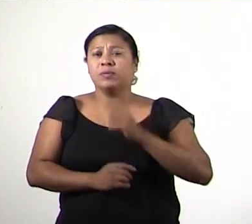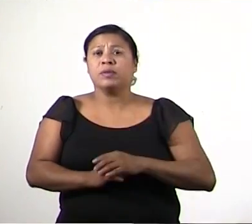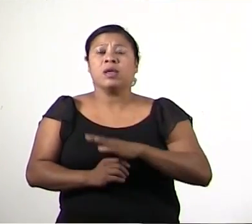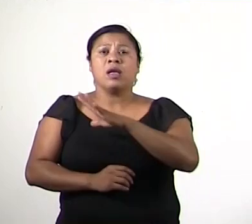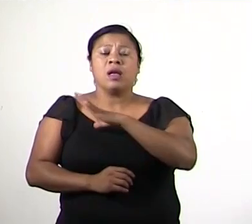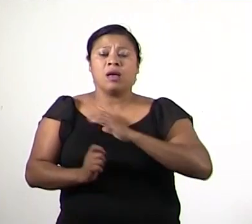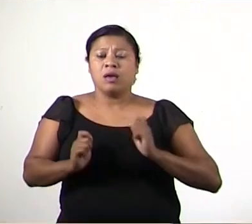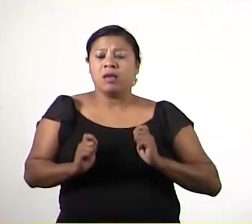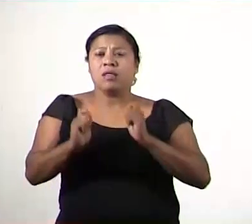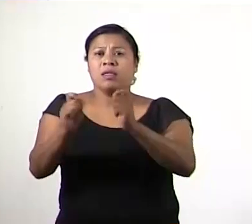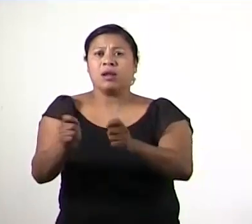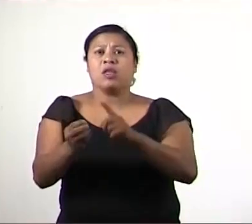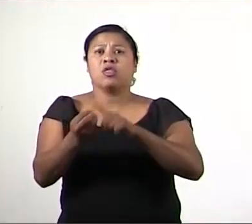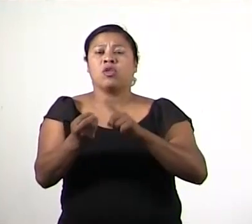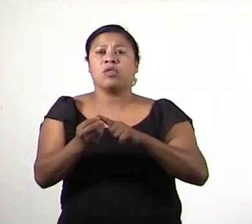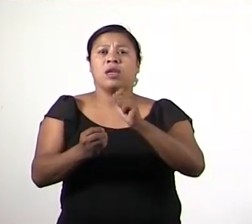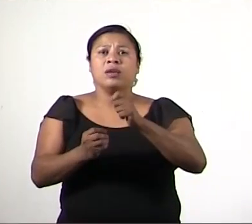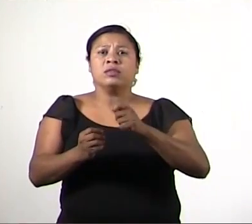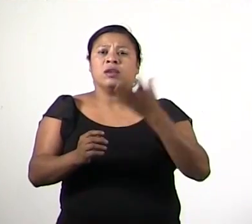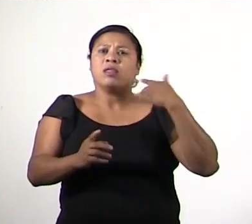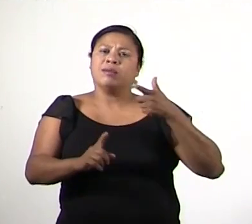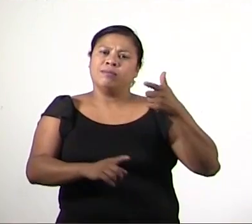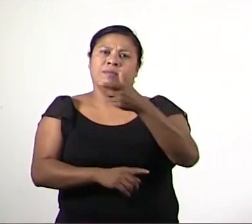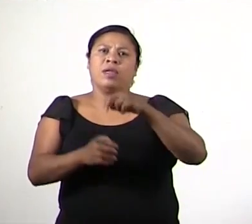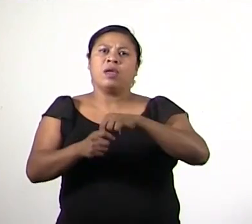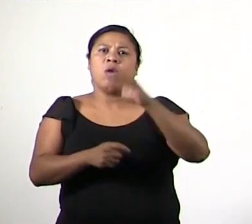Interesante, ¿verdad?